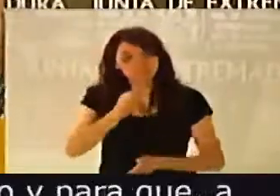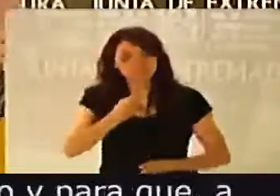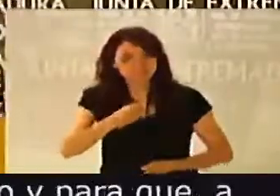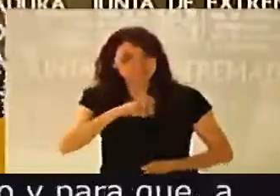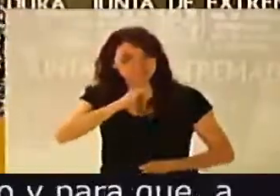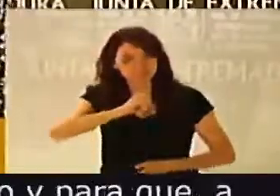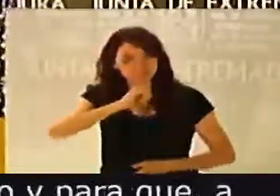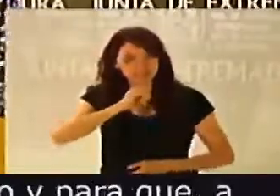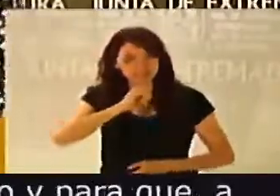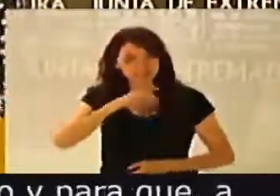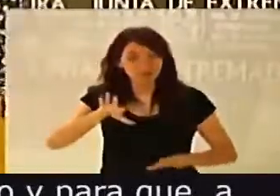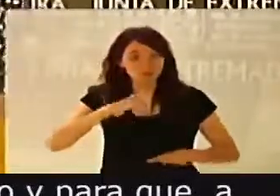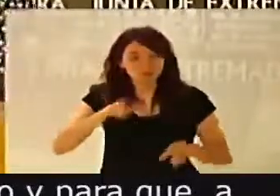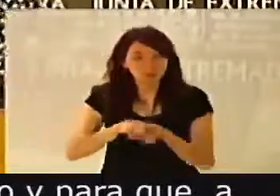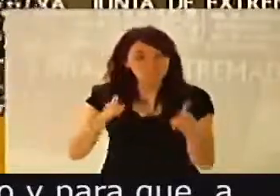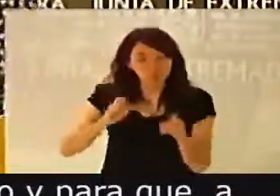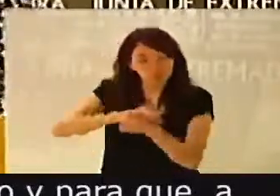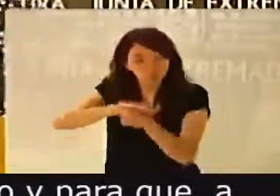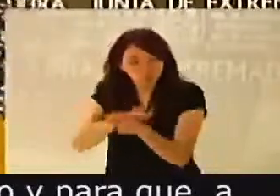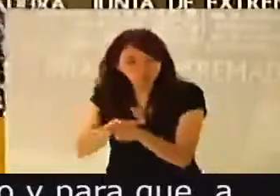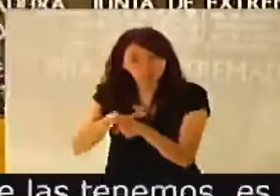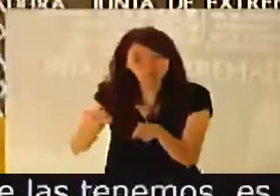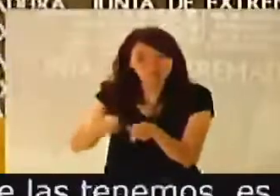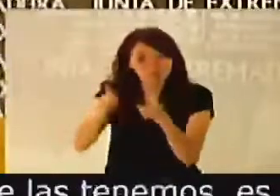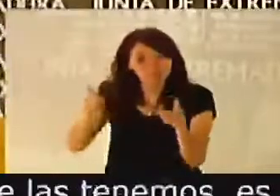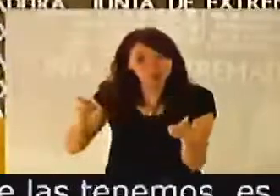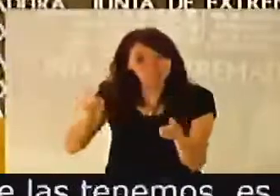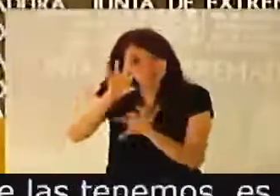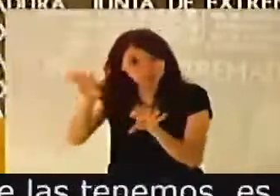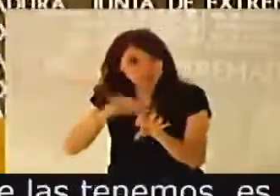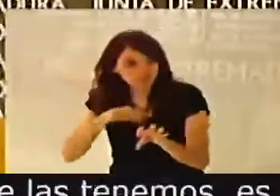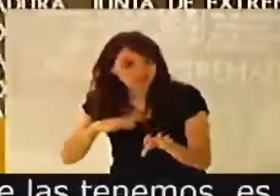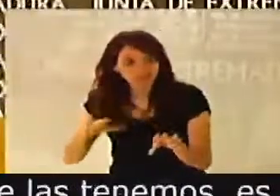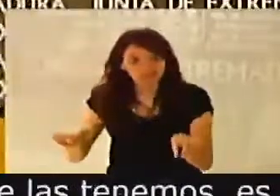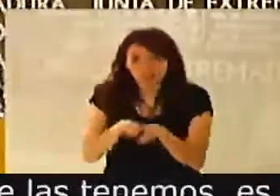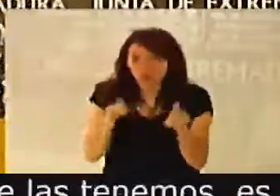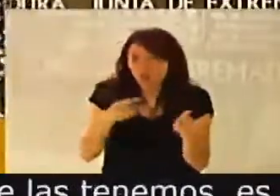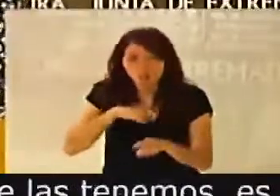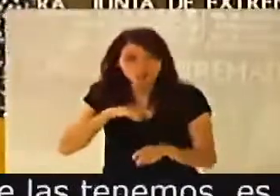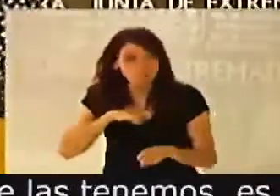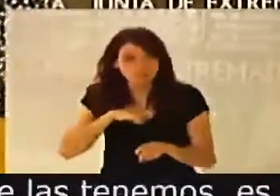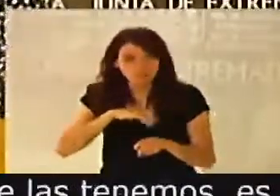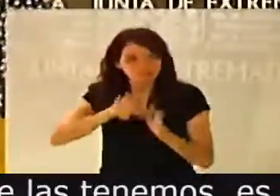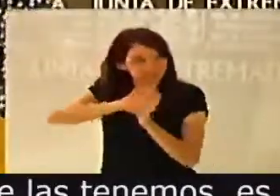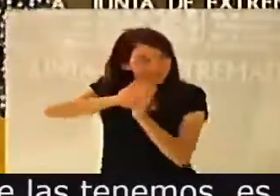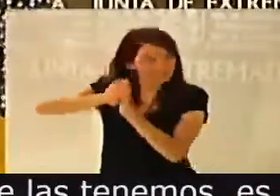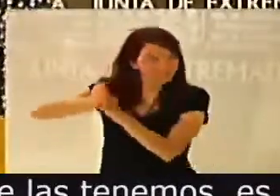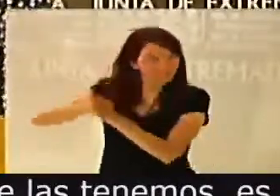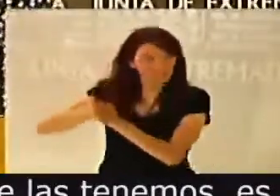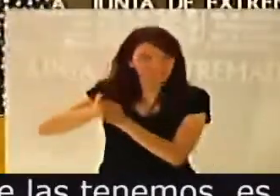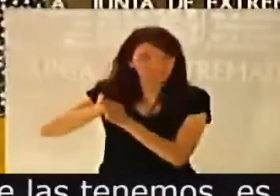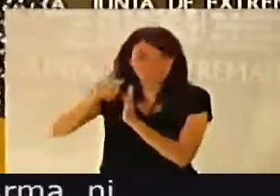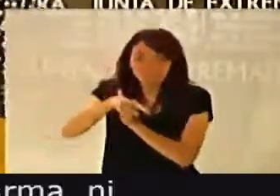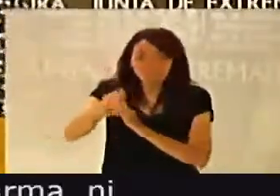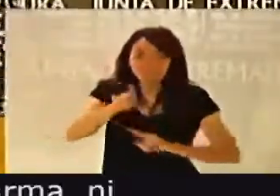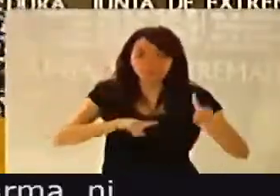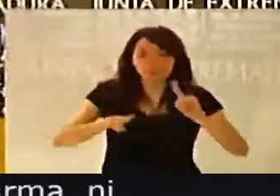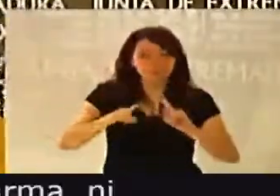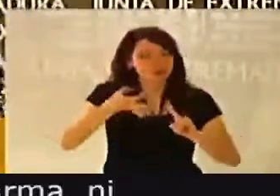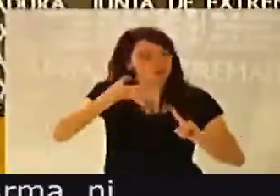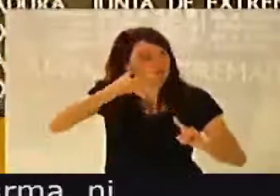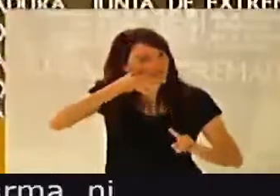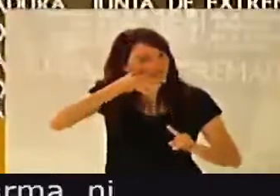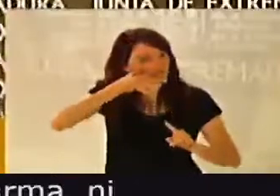de estados de alarma, de competencias entre comunidades autónomas y el Estado. Esta es una alarma permanente la que tiene este